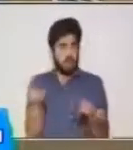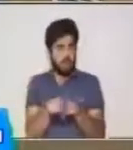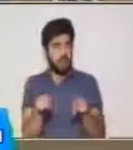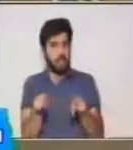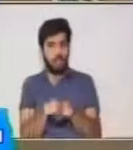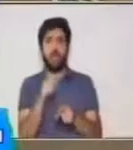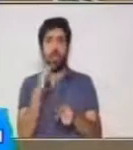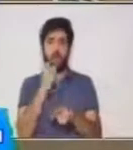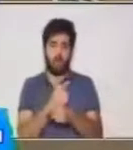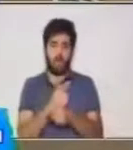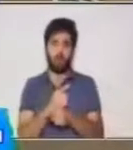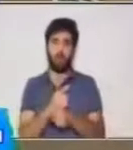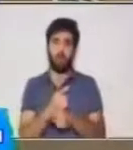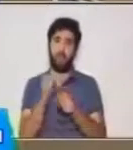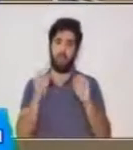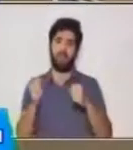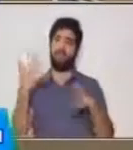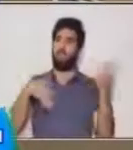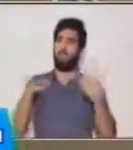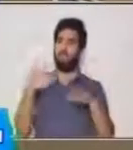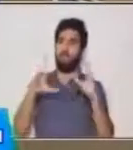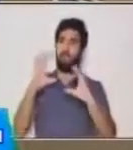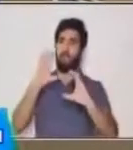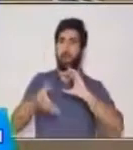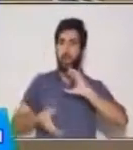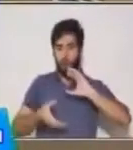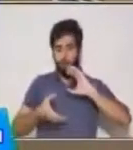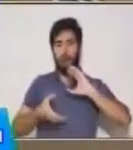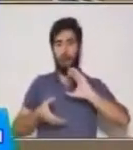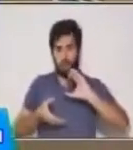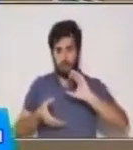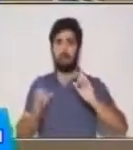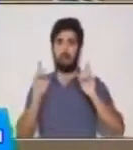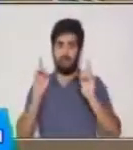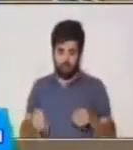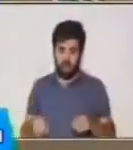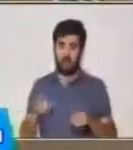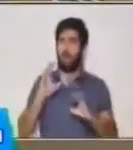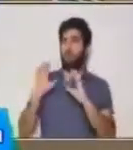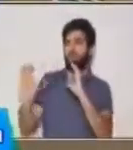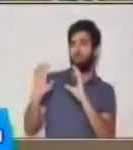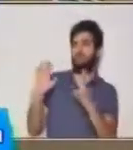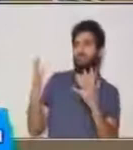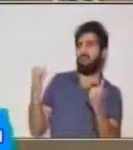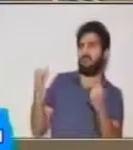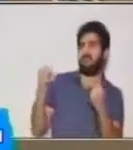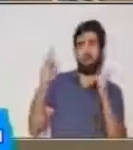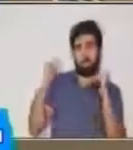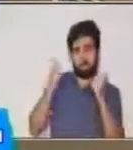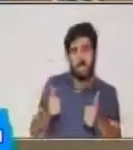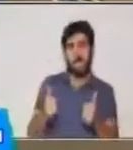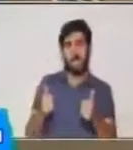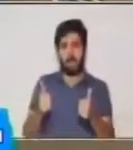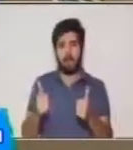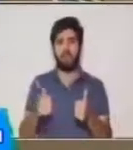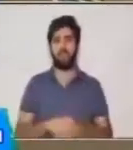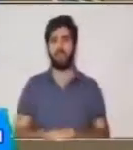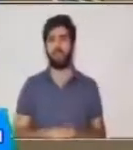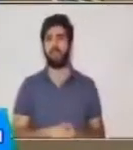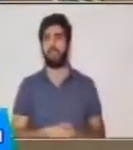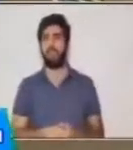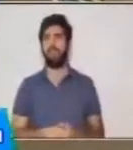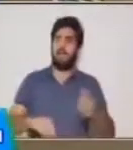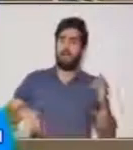existen y les está sucediendo lo que te están narrando. Analiza el contenido del mensaje, si es objetivo, es claro y es